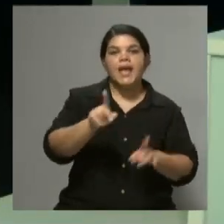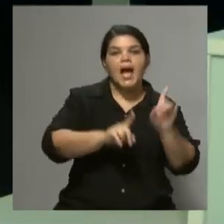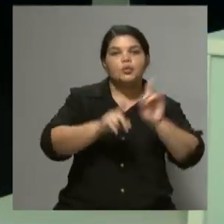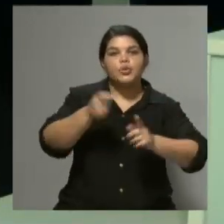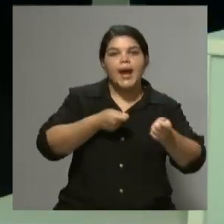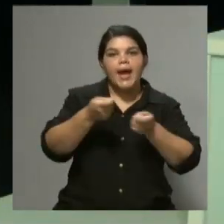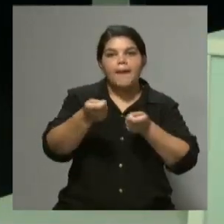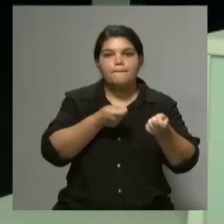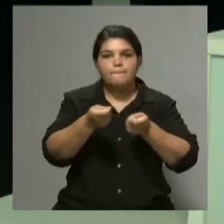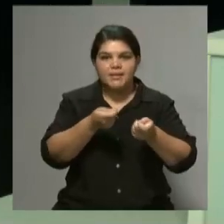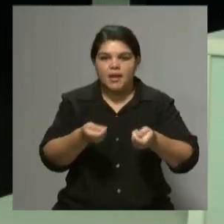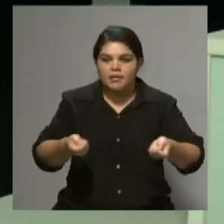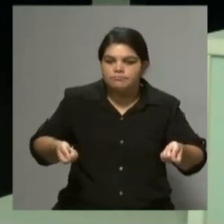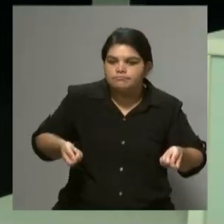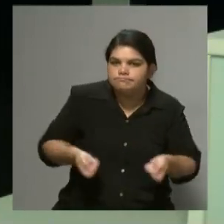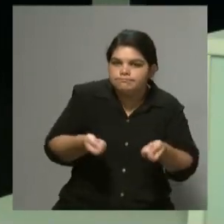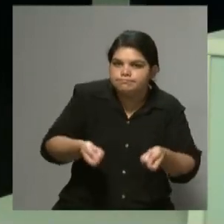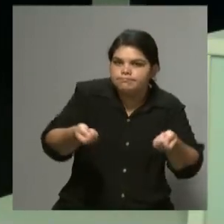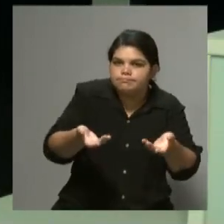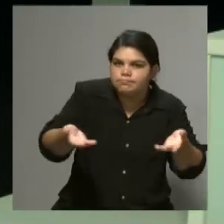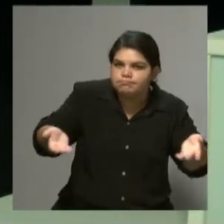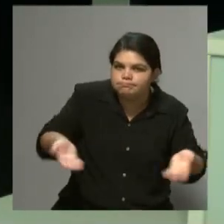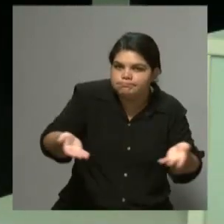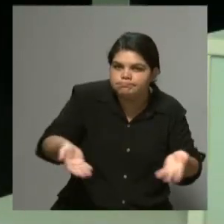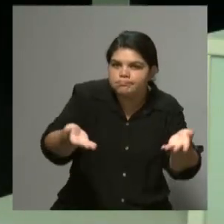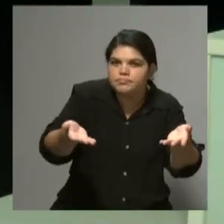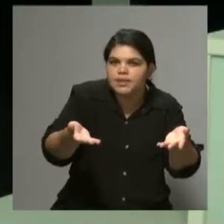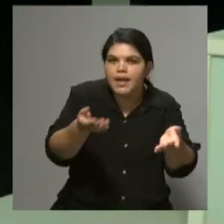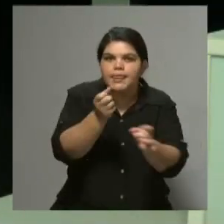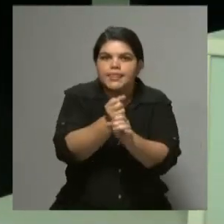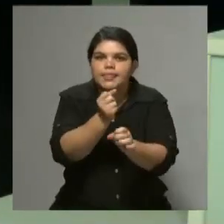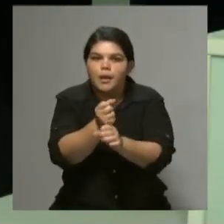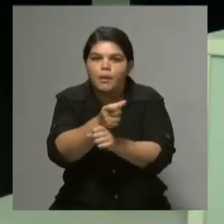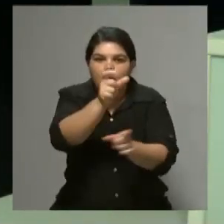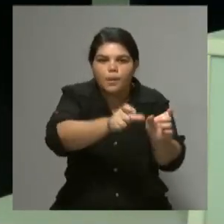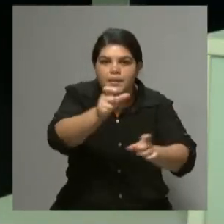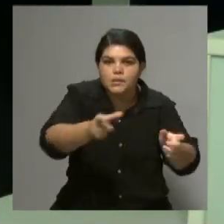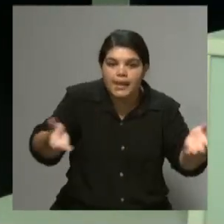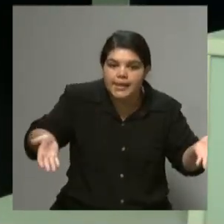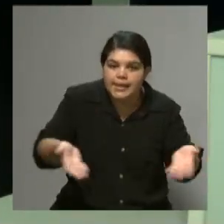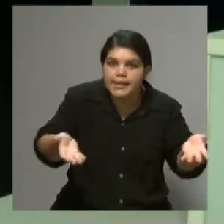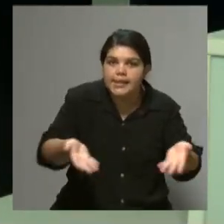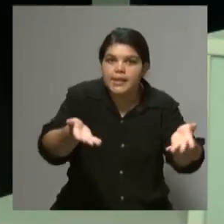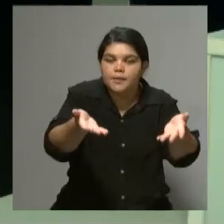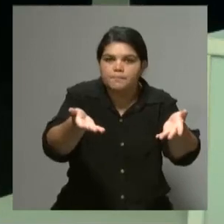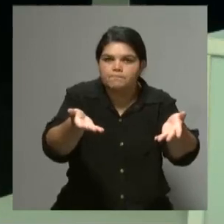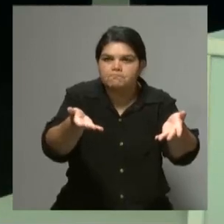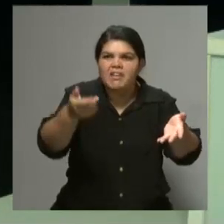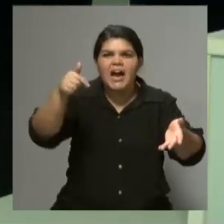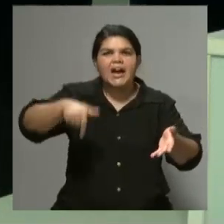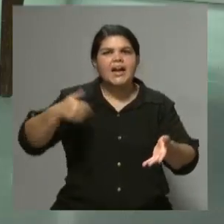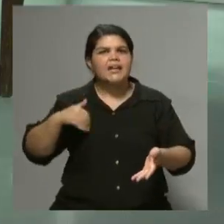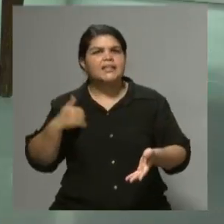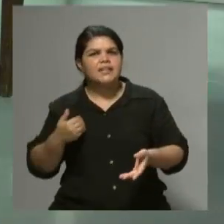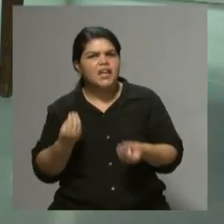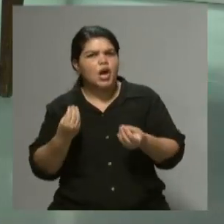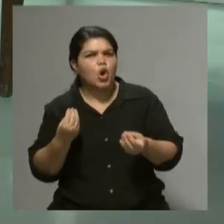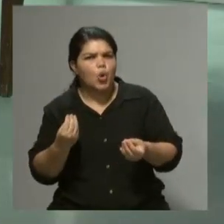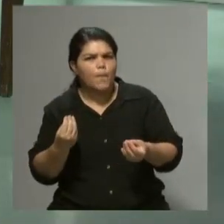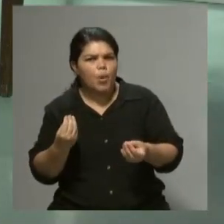de cierta manera. Y siempre se decía que Argentina estaba como algunos pasos atrás de eso, más allá de algunas excepciones. Hoy